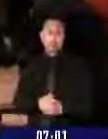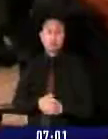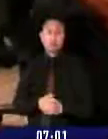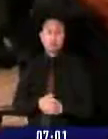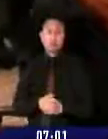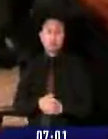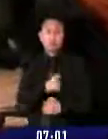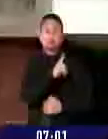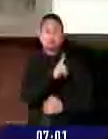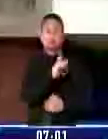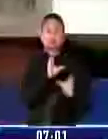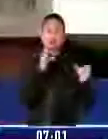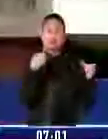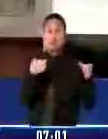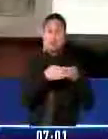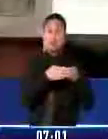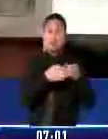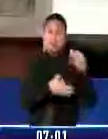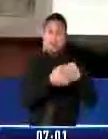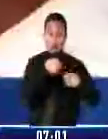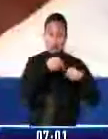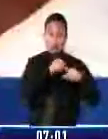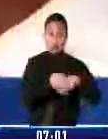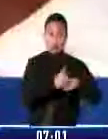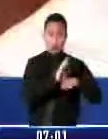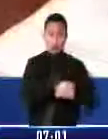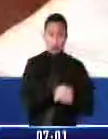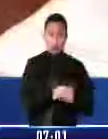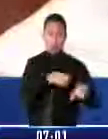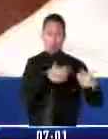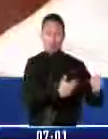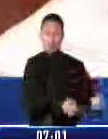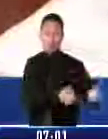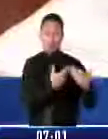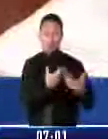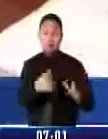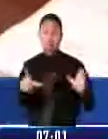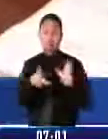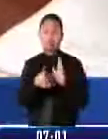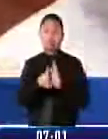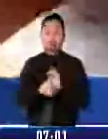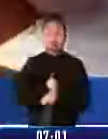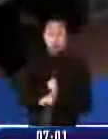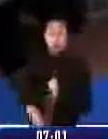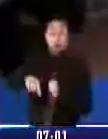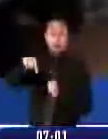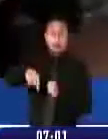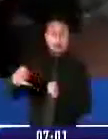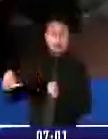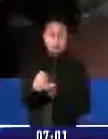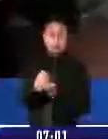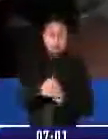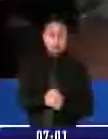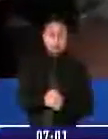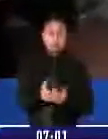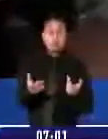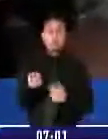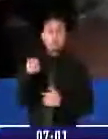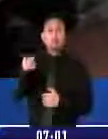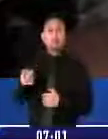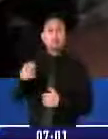La Comisión de Justicia de la Asamblea Nacional aprobó el informe de mayoría sobre la ley del aborto en casos de violación. El punto que